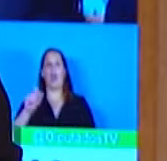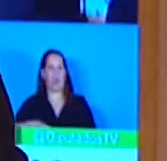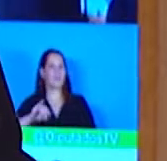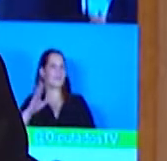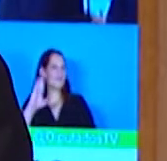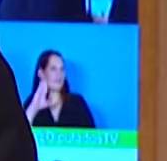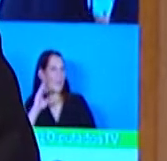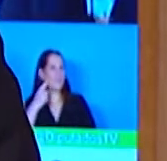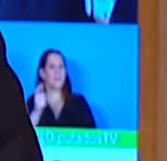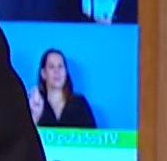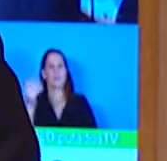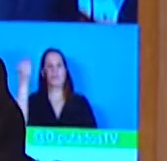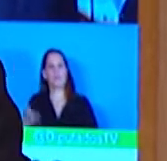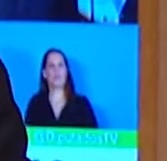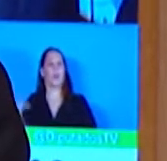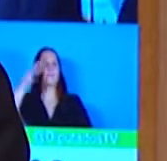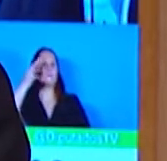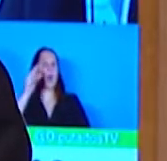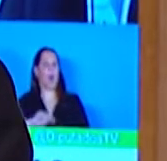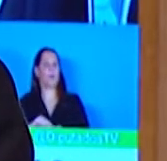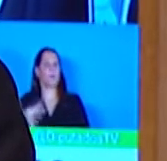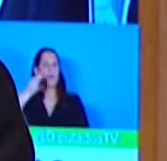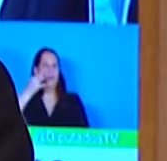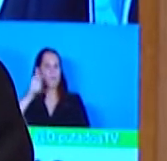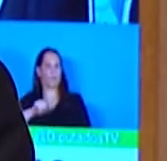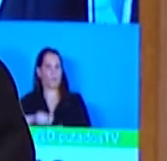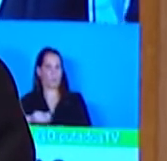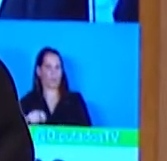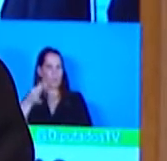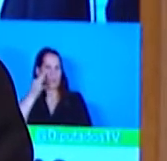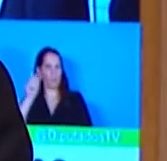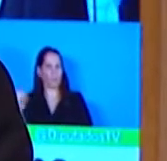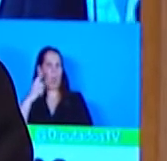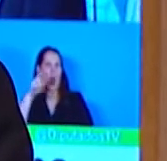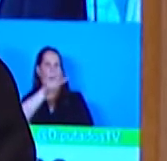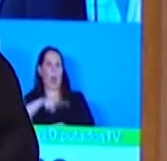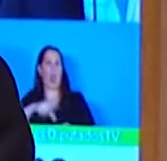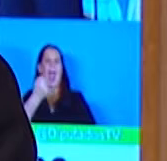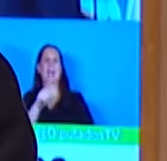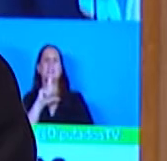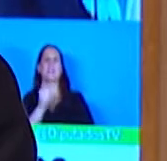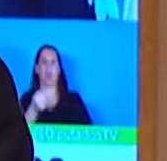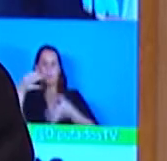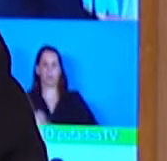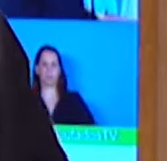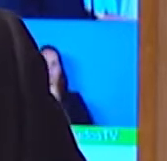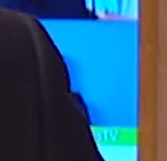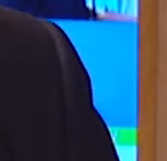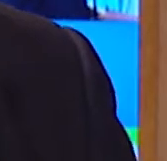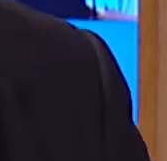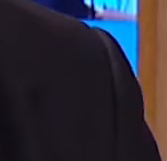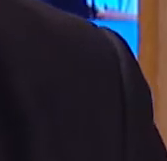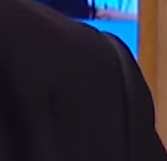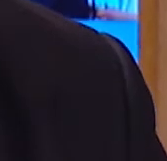el espacio cristinista no se le pedía a Cristina que se corra. dice. Claro, Sin embargo, se corrió. claro. En